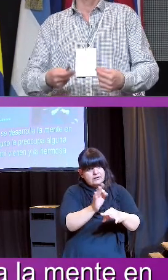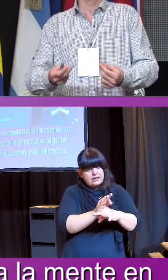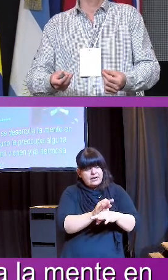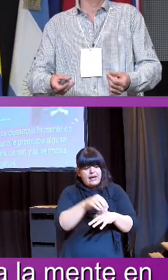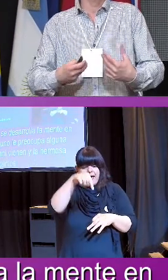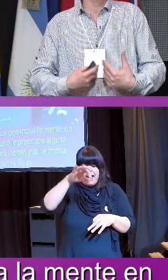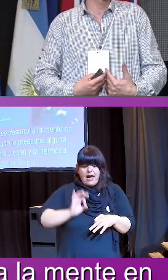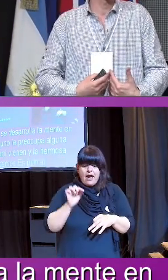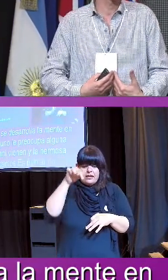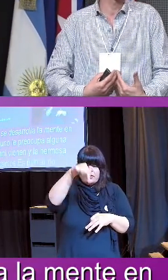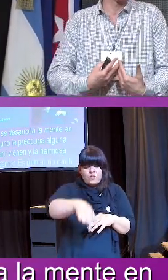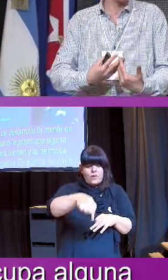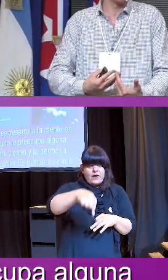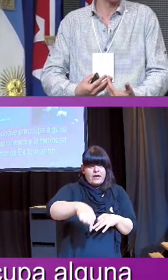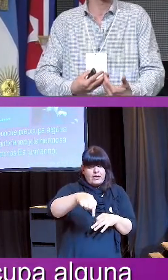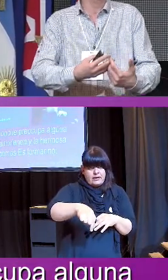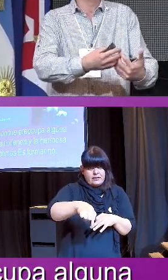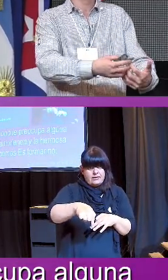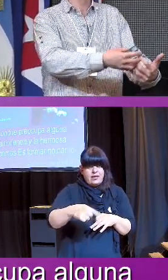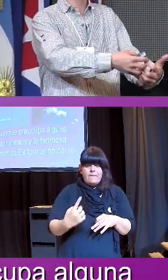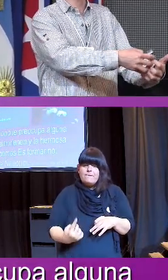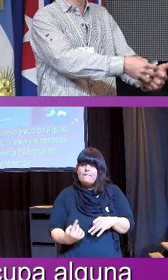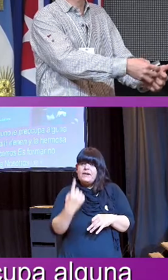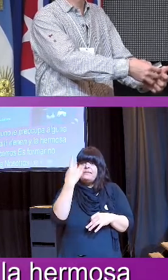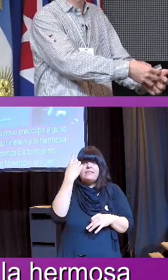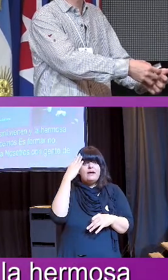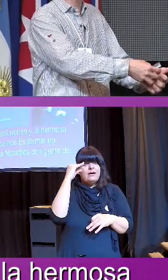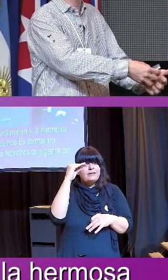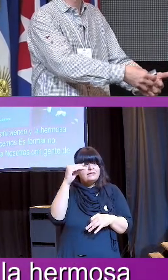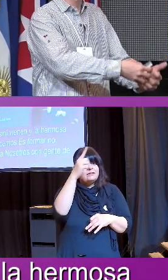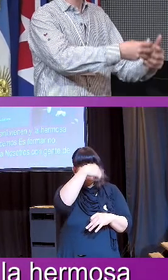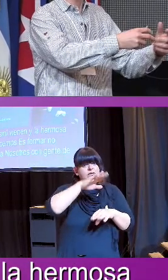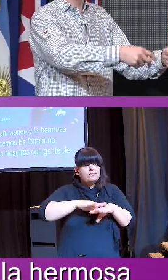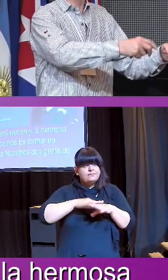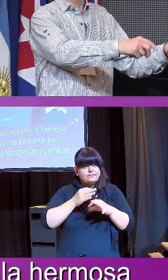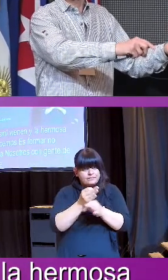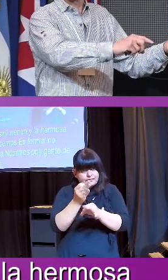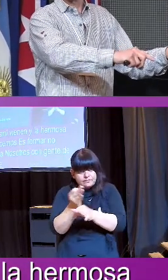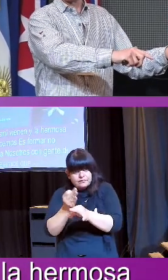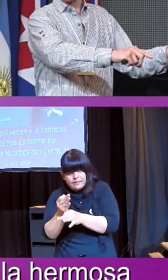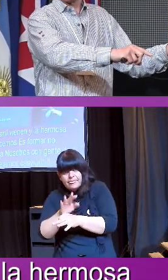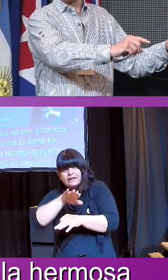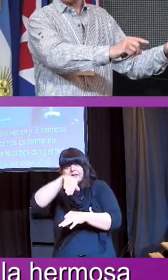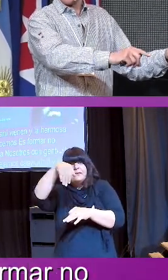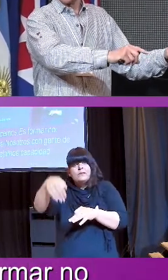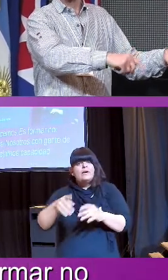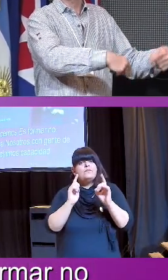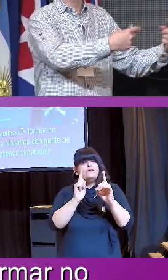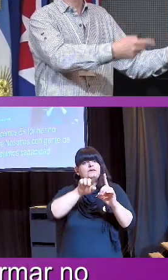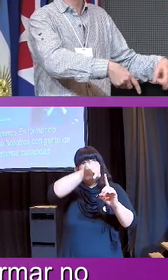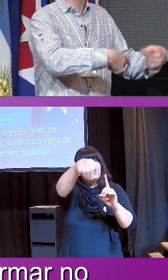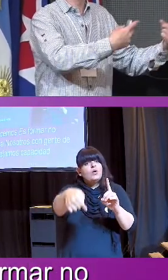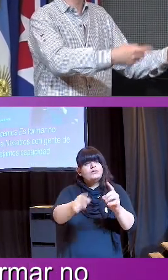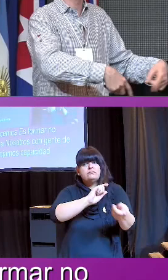hacemos es formar, no darlo nosotros, lo damos el primero nosotros, con gente de los centros de primera infancia, y dejamos capacidad instalada ahí. Entonces